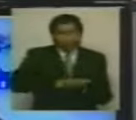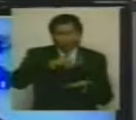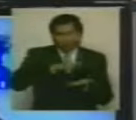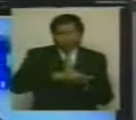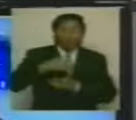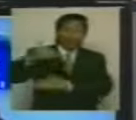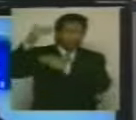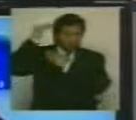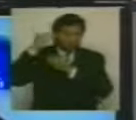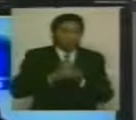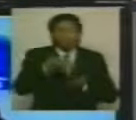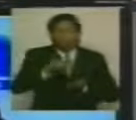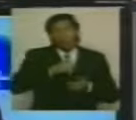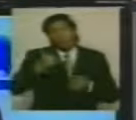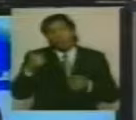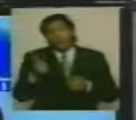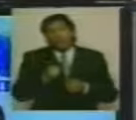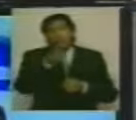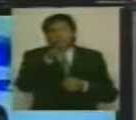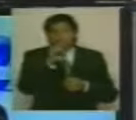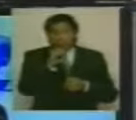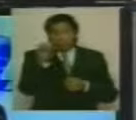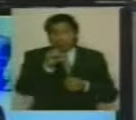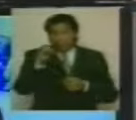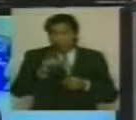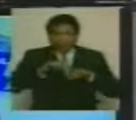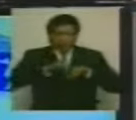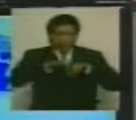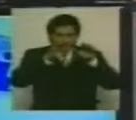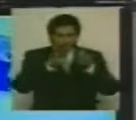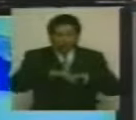Cruz plantea, entre otras cosas, un 50-50.